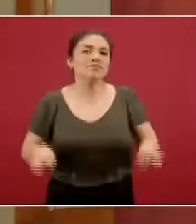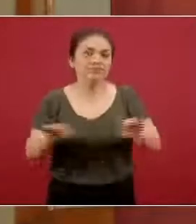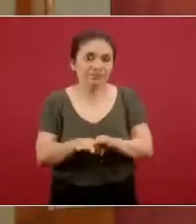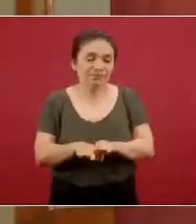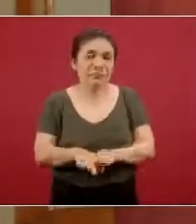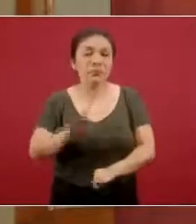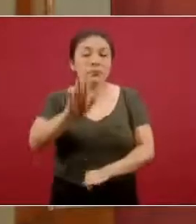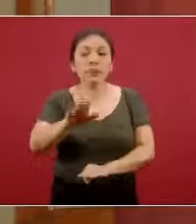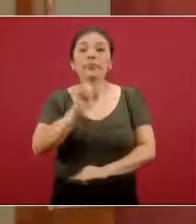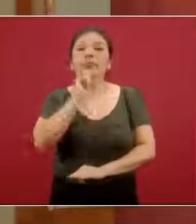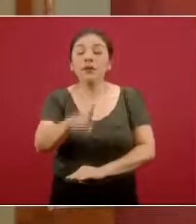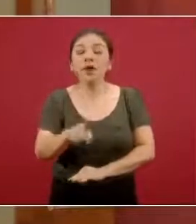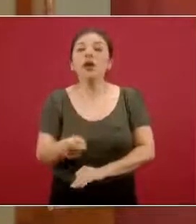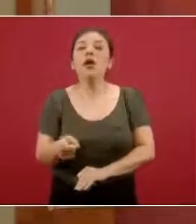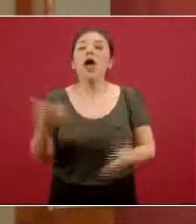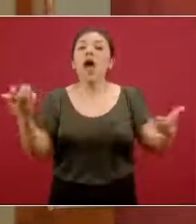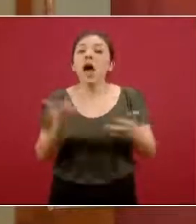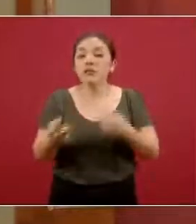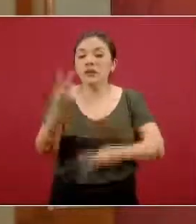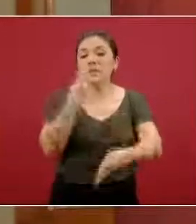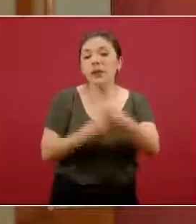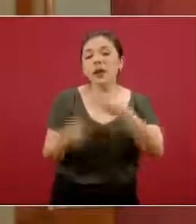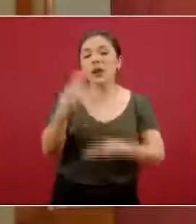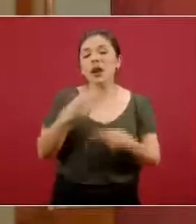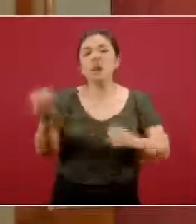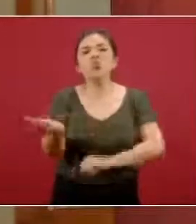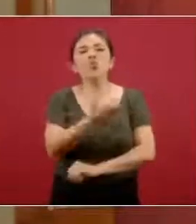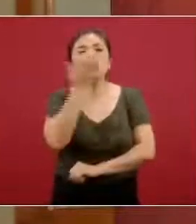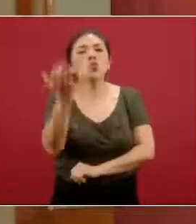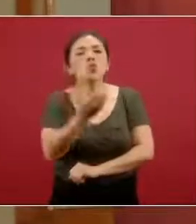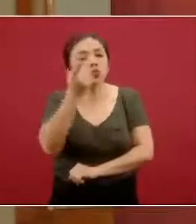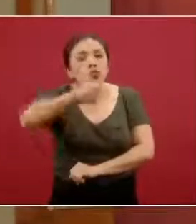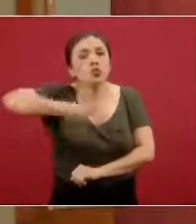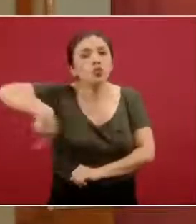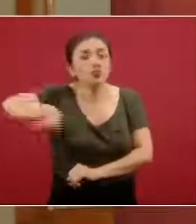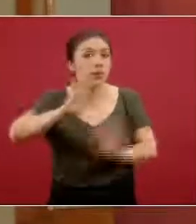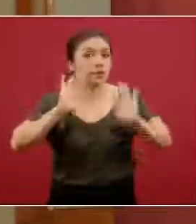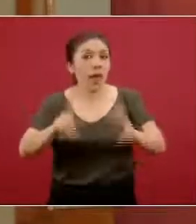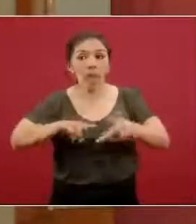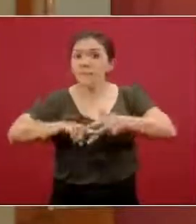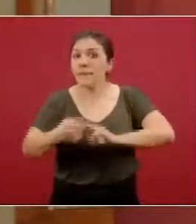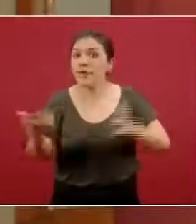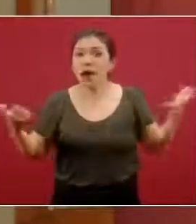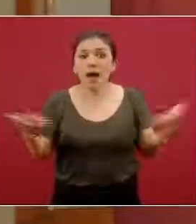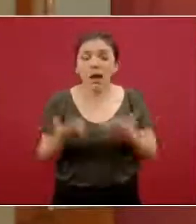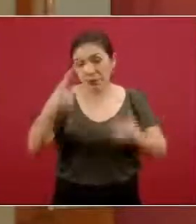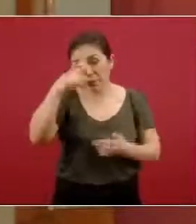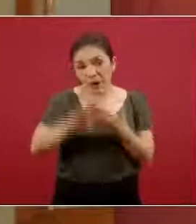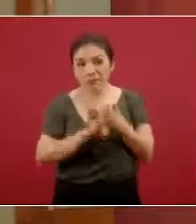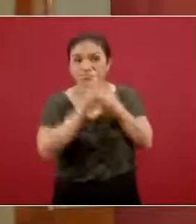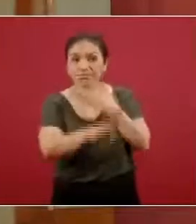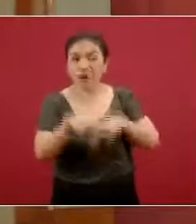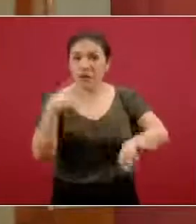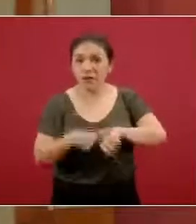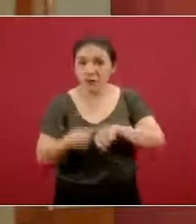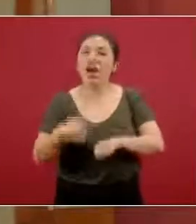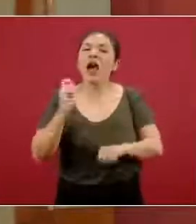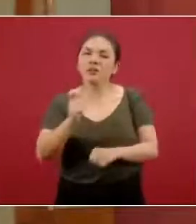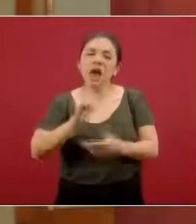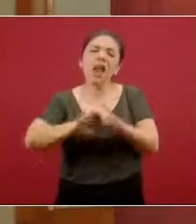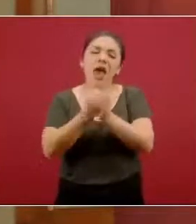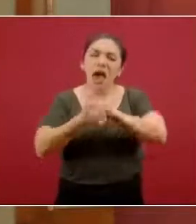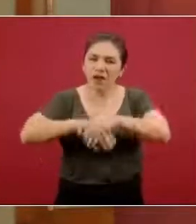y la aplicación, la generación de hábitos en función de las acciones de prevención, el lavado de